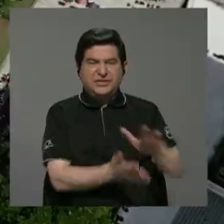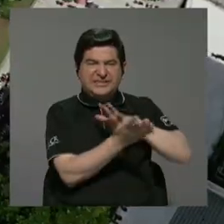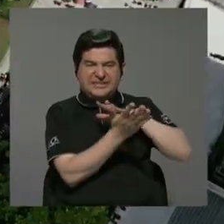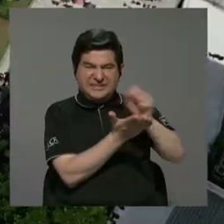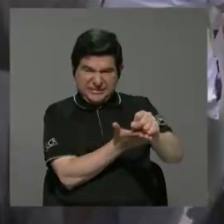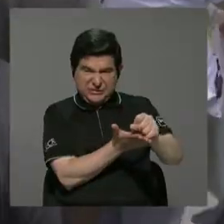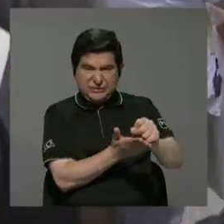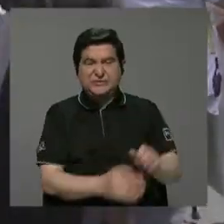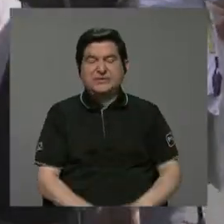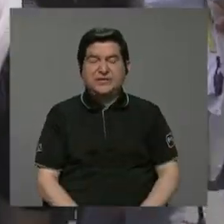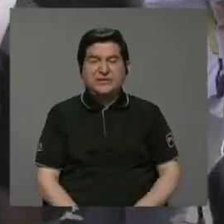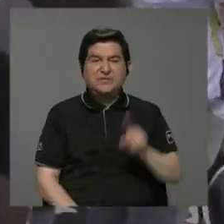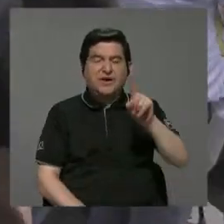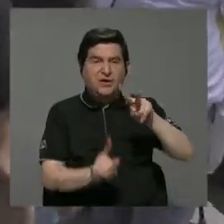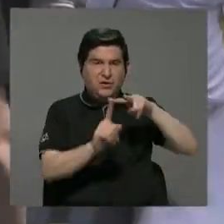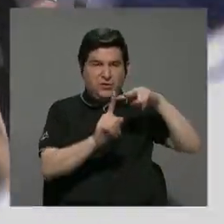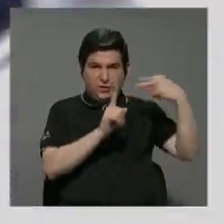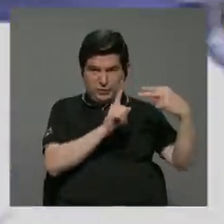una visión